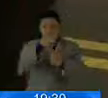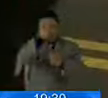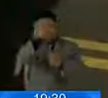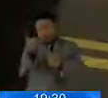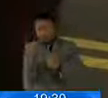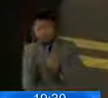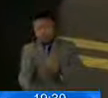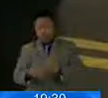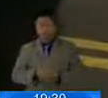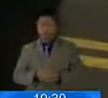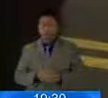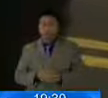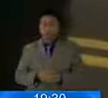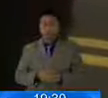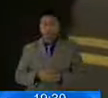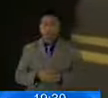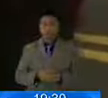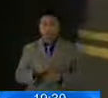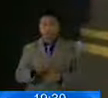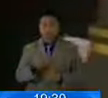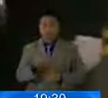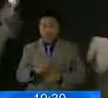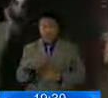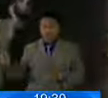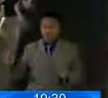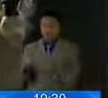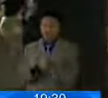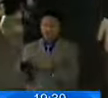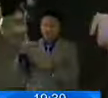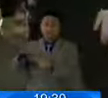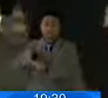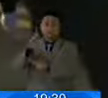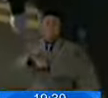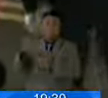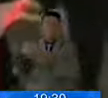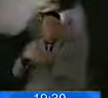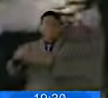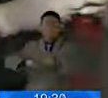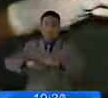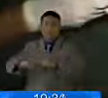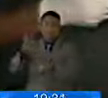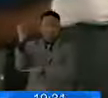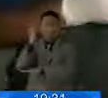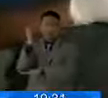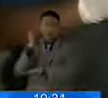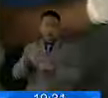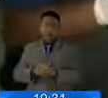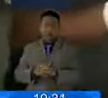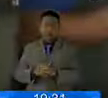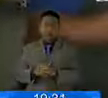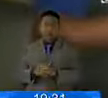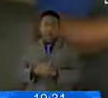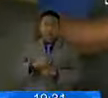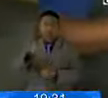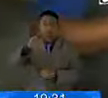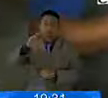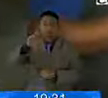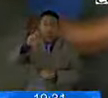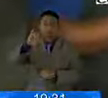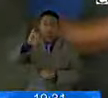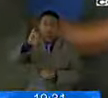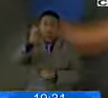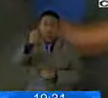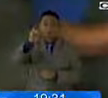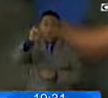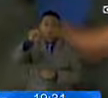contra una camioneta. Precisamente se encuentra con nosotros el director del Comité de Operaciones de Emergencia Metropolitano, Cristian Rivera. Cristian, por